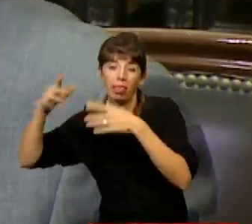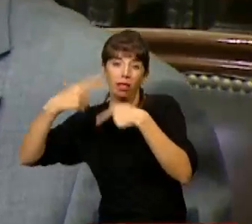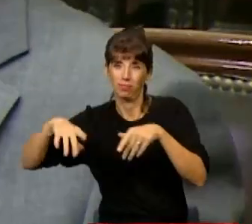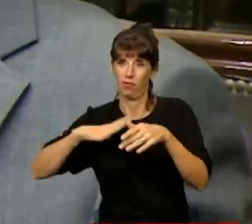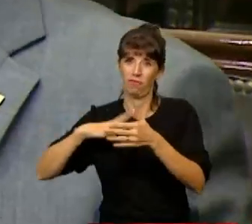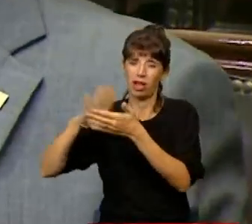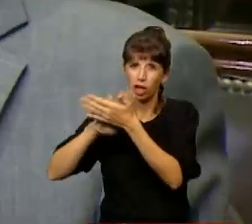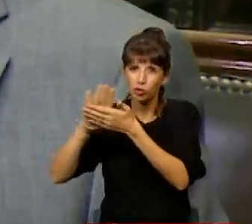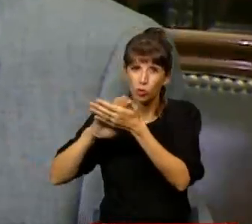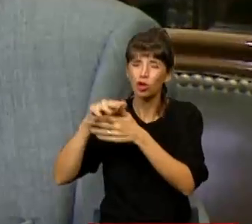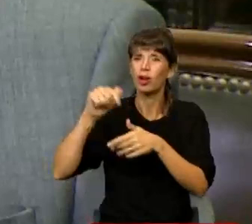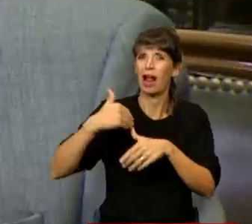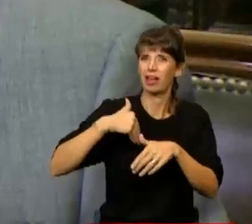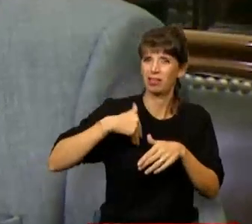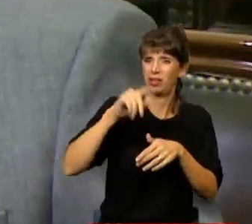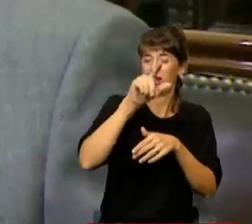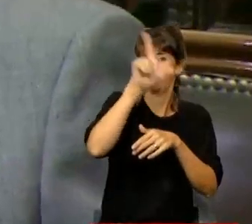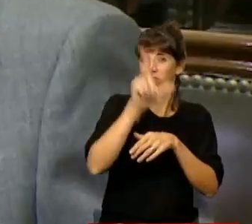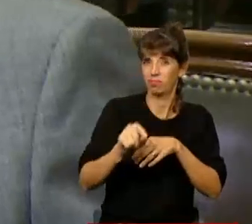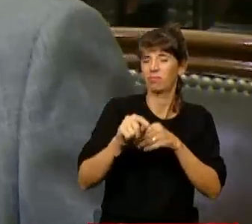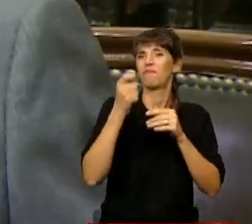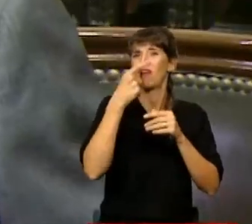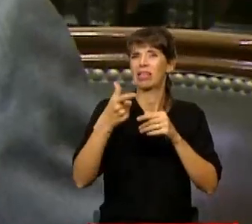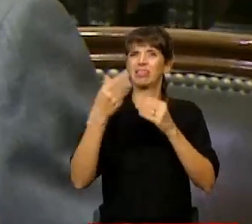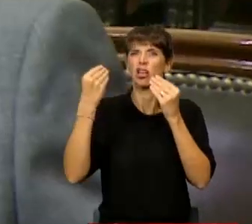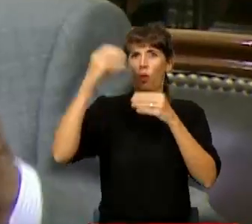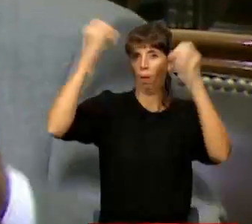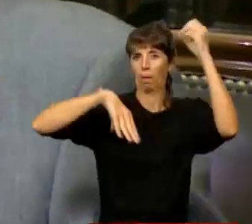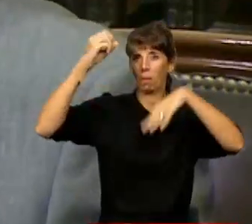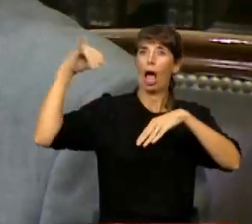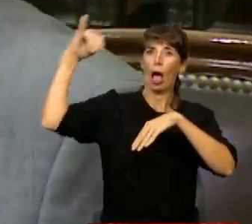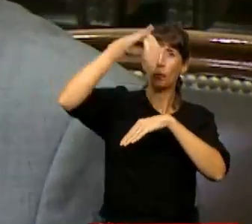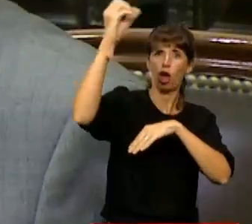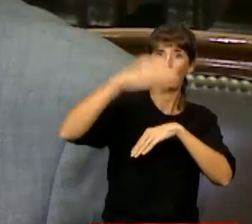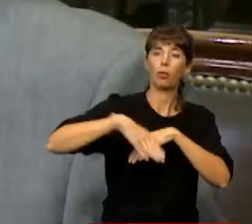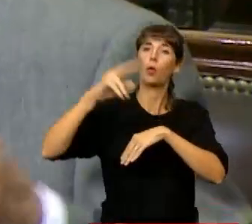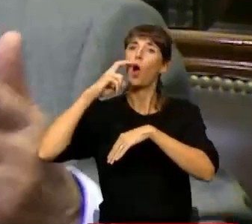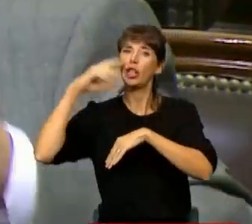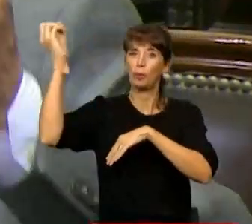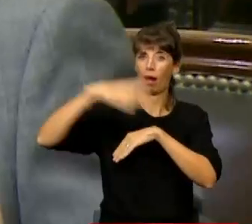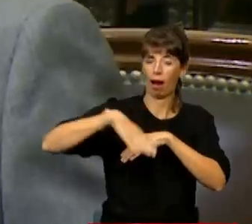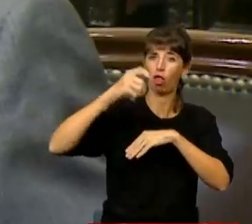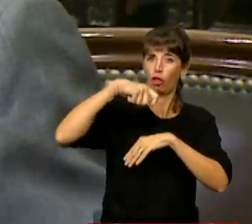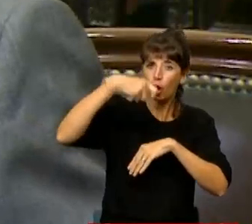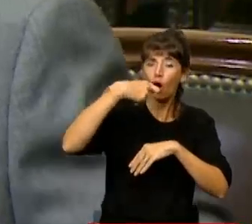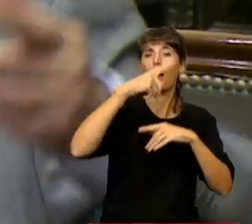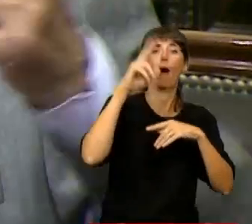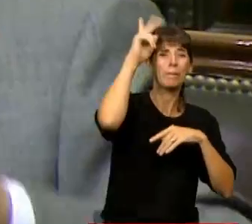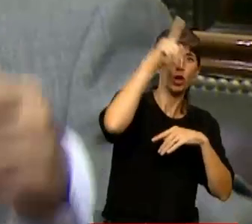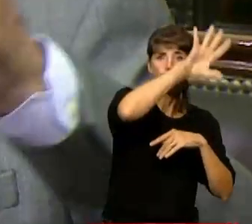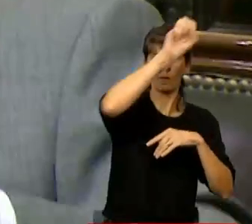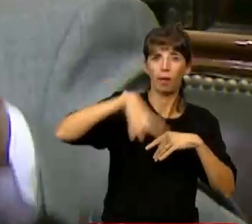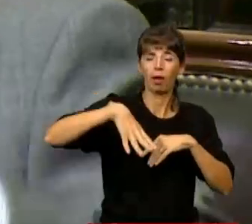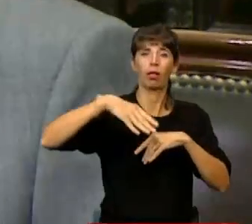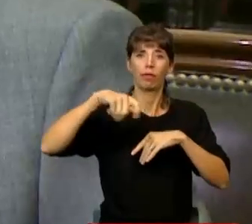el territorio y vienen con los aviones y te tiran los paquetes desde Bolivia, Perú o Colombia de cocaína y no los podemos descubrir. En